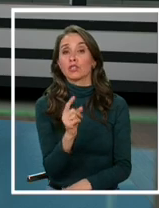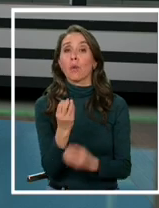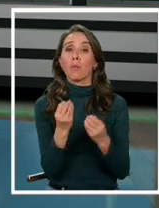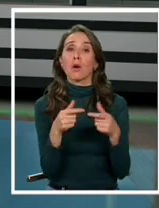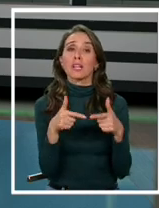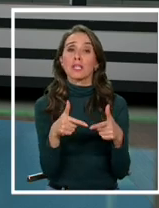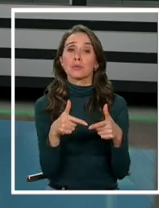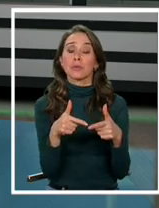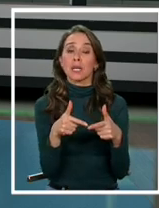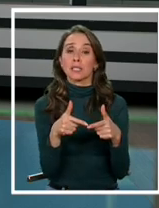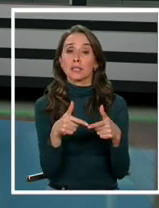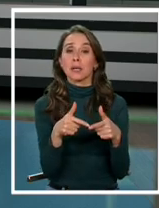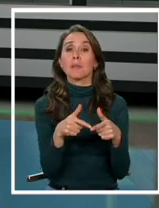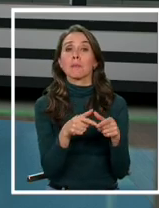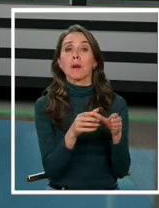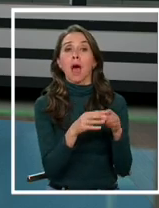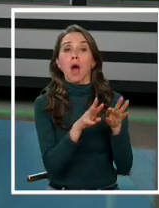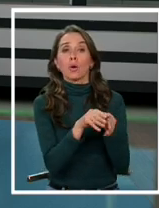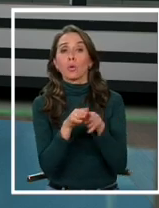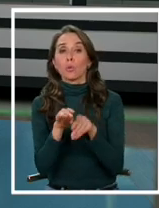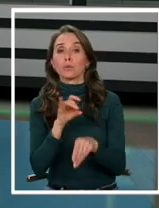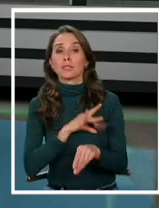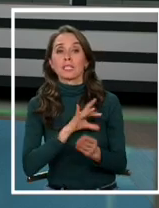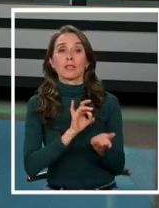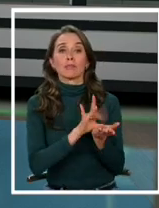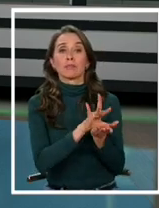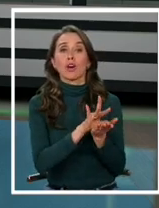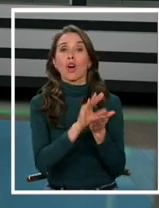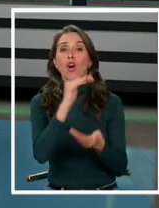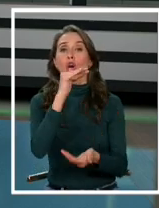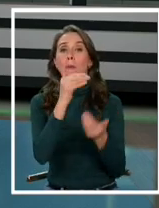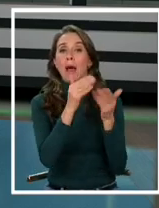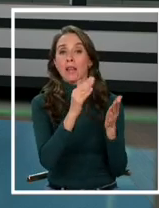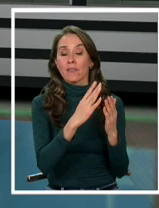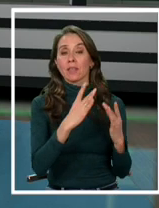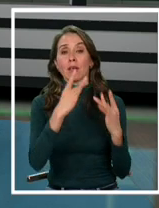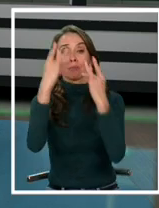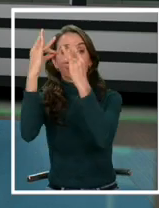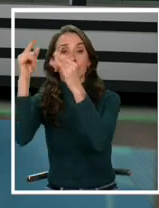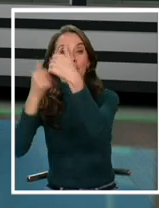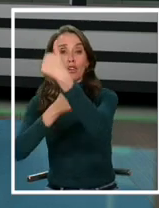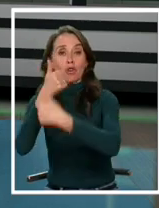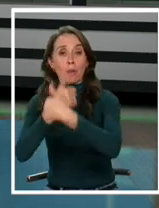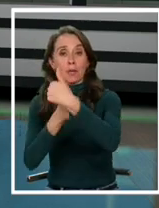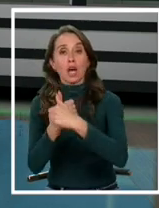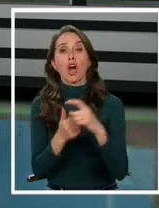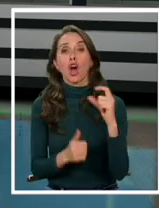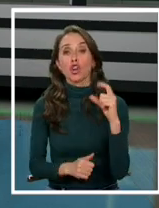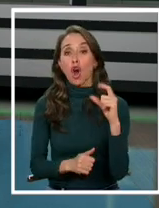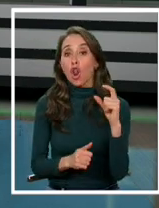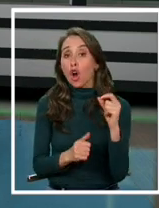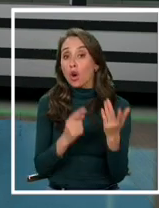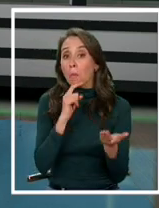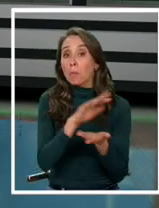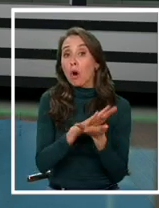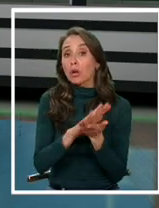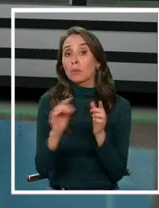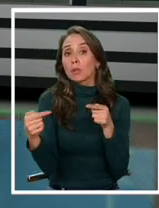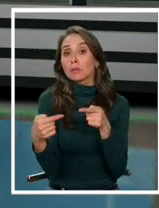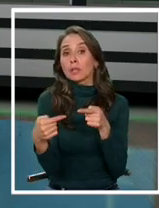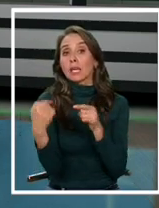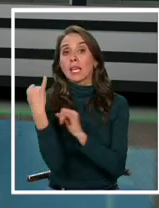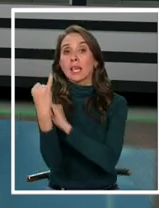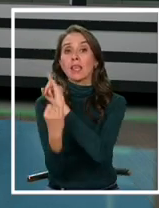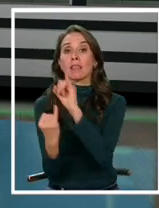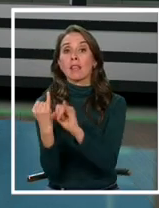buena fortuna para los equipos chilenos que quedaron eliminados de la Libertadores y que pasaron a esa a esa competencia hablamos de Colo Colo por ejemplo que va a enfrentar nada